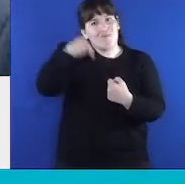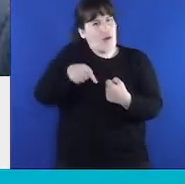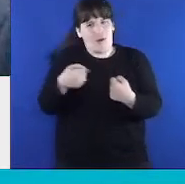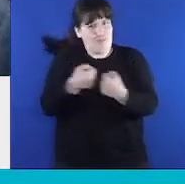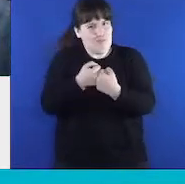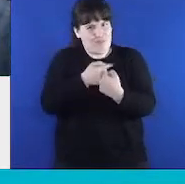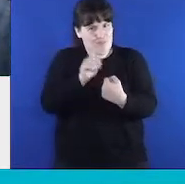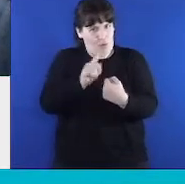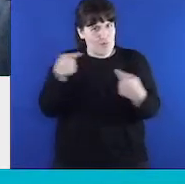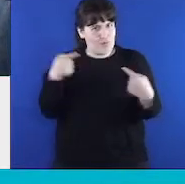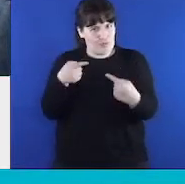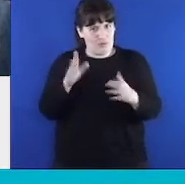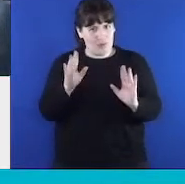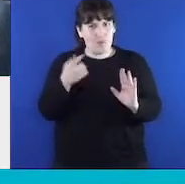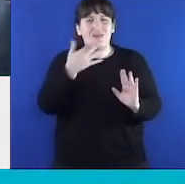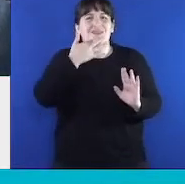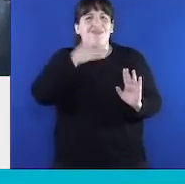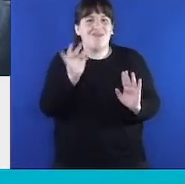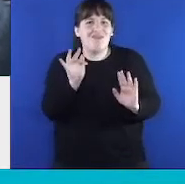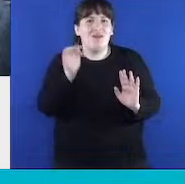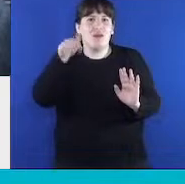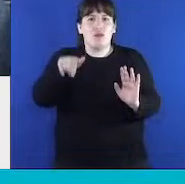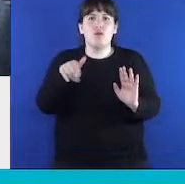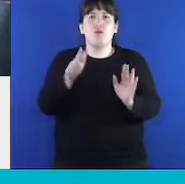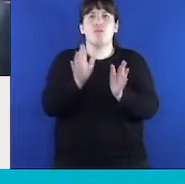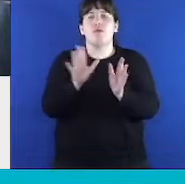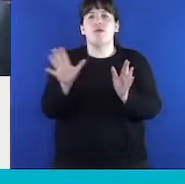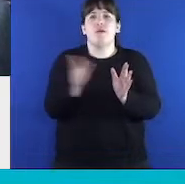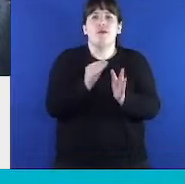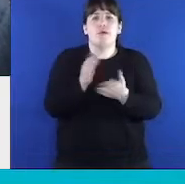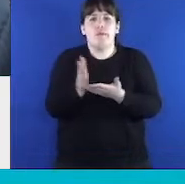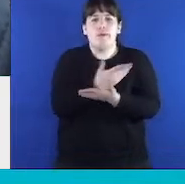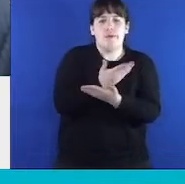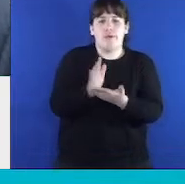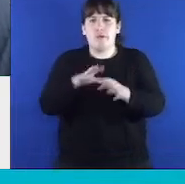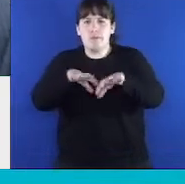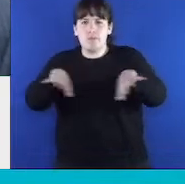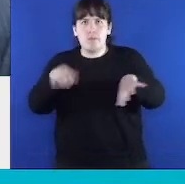no todo puede entrar en la grieta y de tener prejuicios y preconceptos antes de leer una ley,